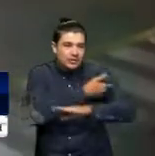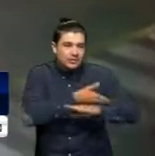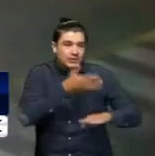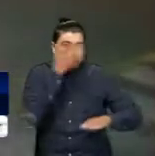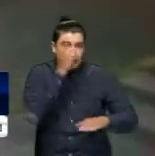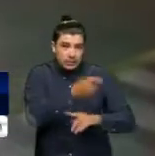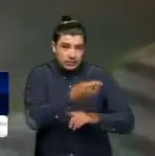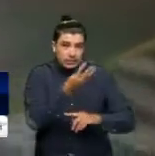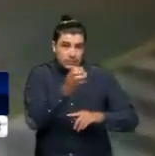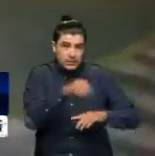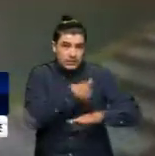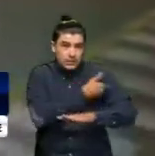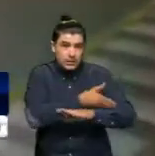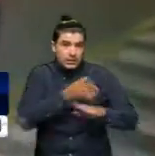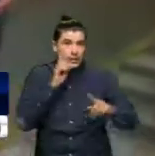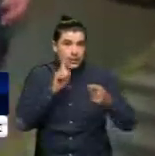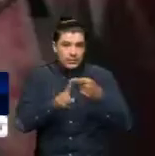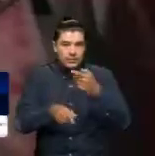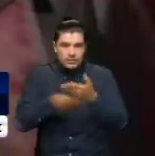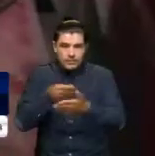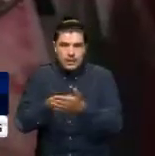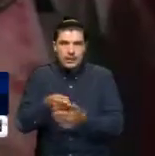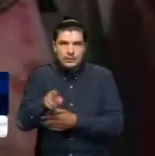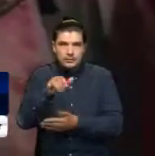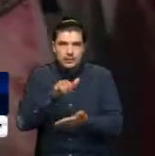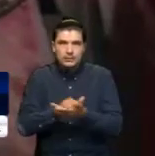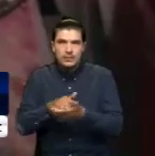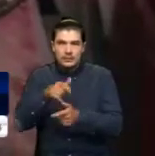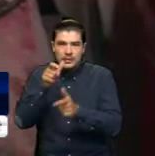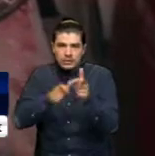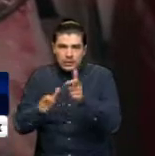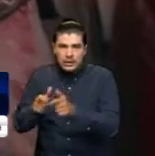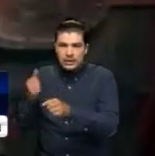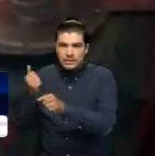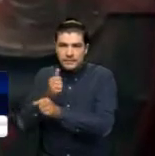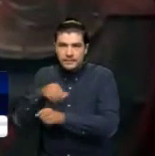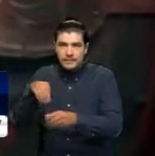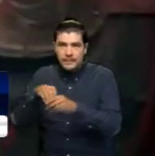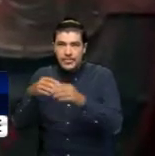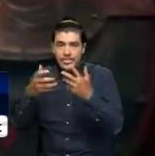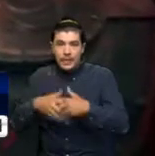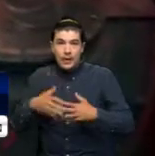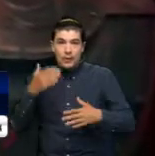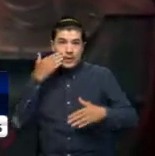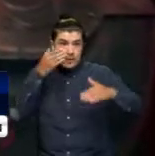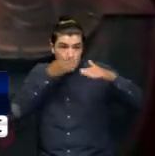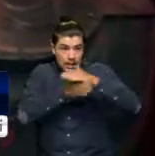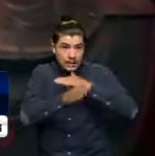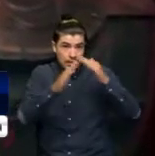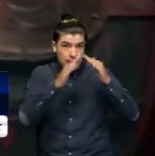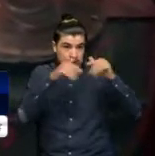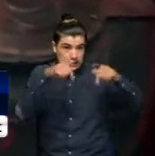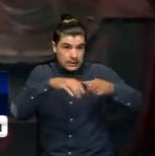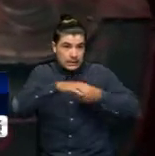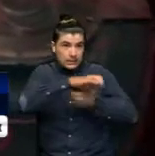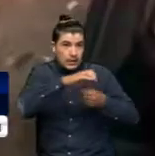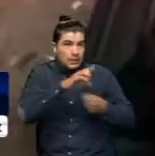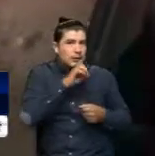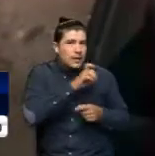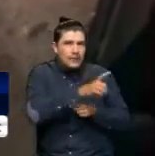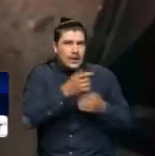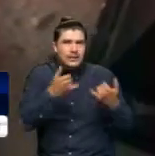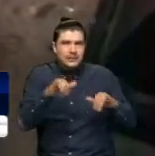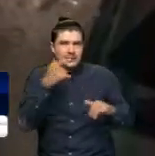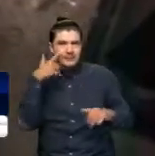y que pertenecían a un grupo subversivo en la vivienda la policía encontró los equipos hurtados de la empresa granadas